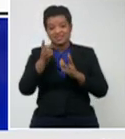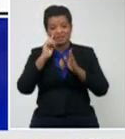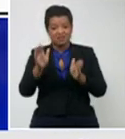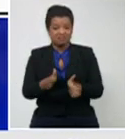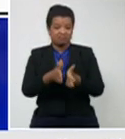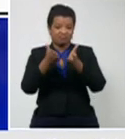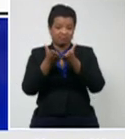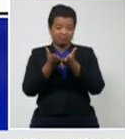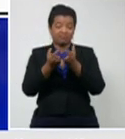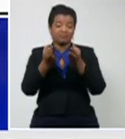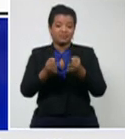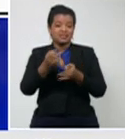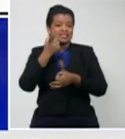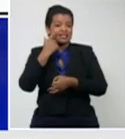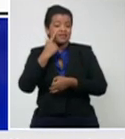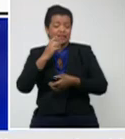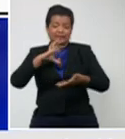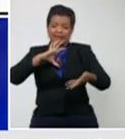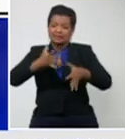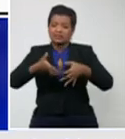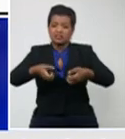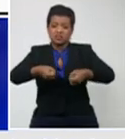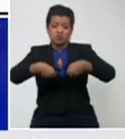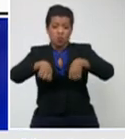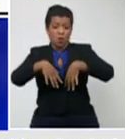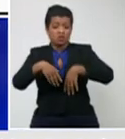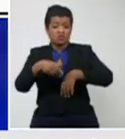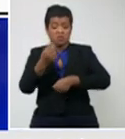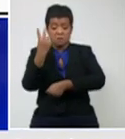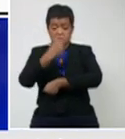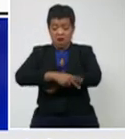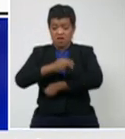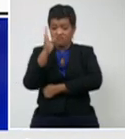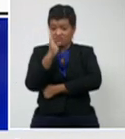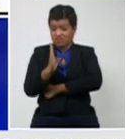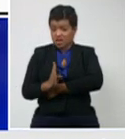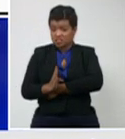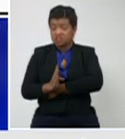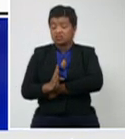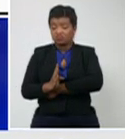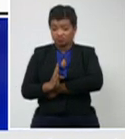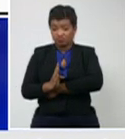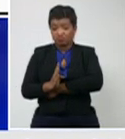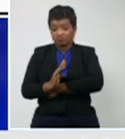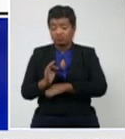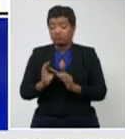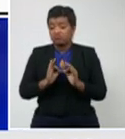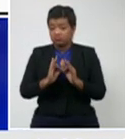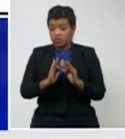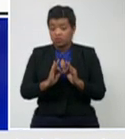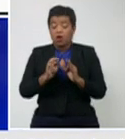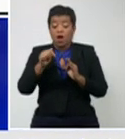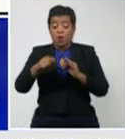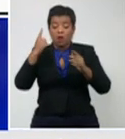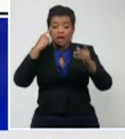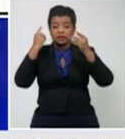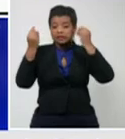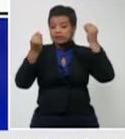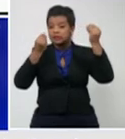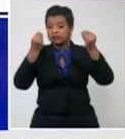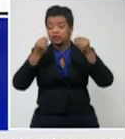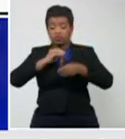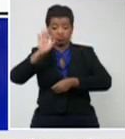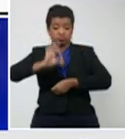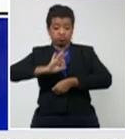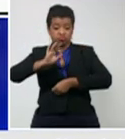justamente de la compleja situación que vive Brasil. Lo traíamos a propósito del análisis de la estadística del